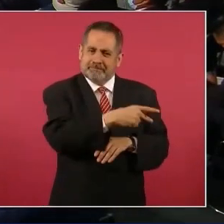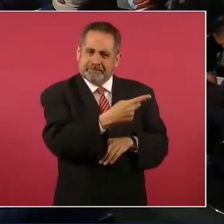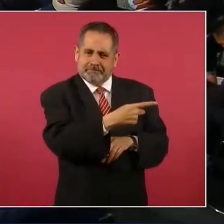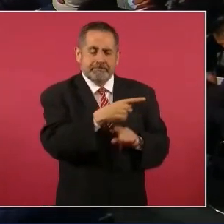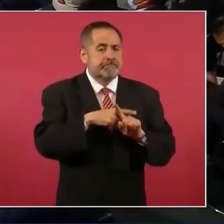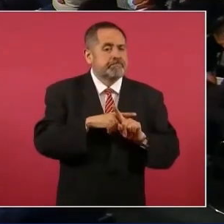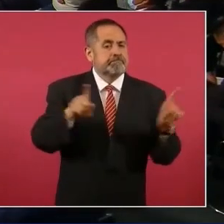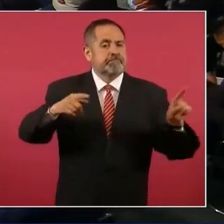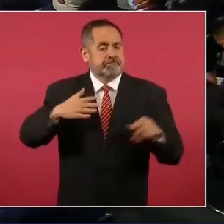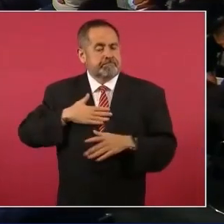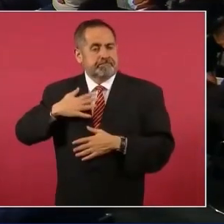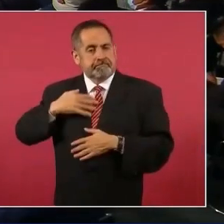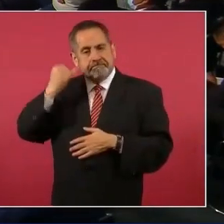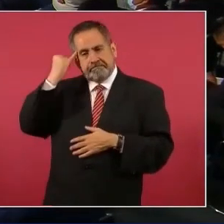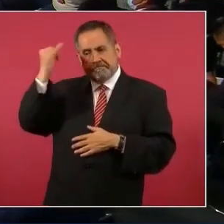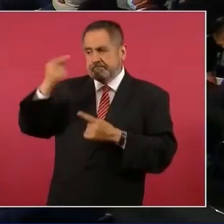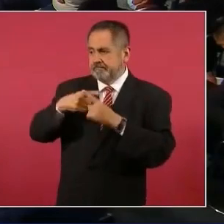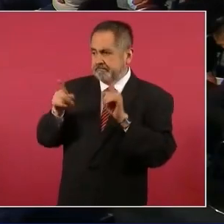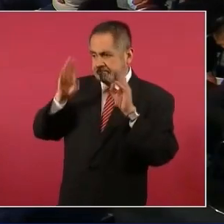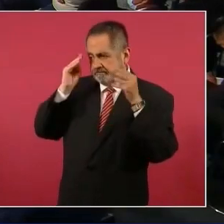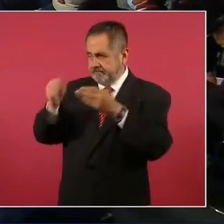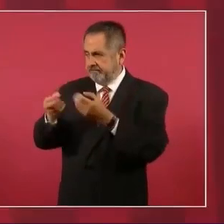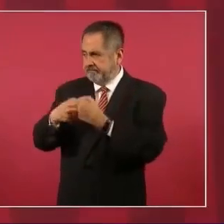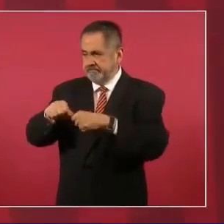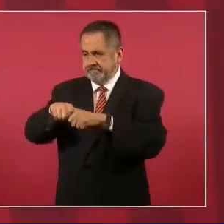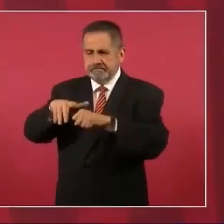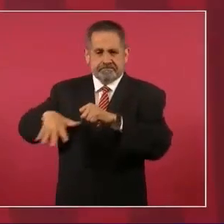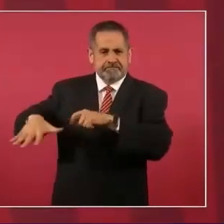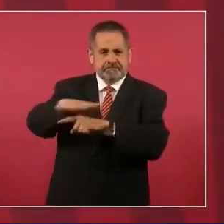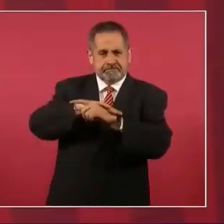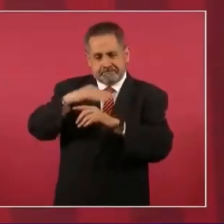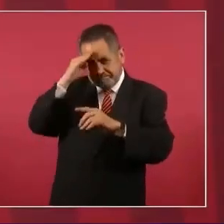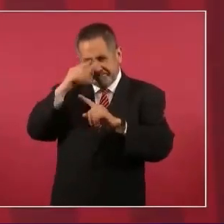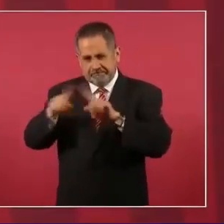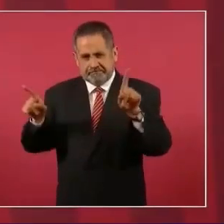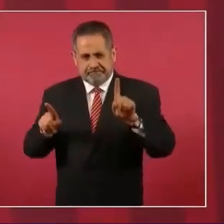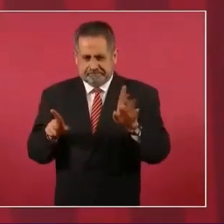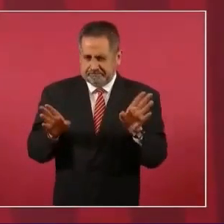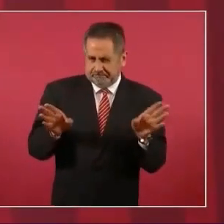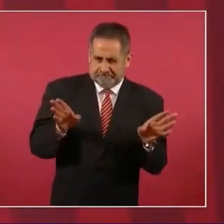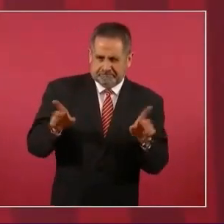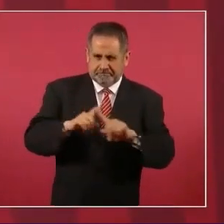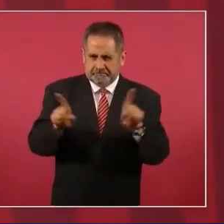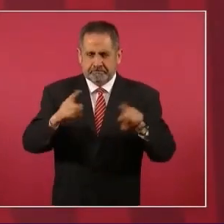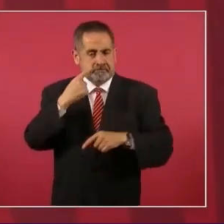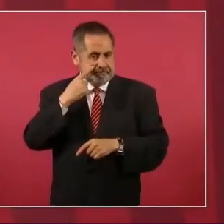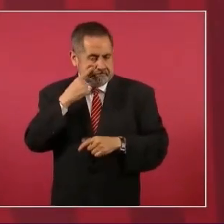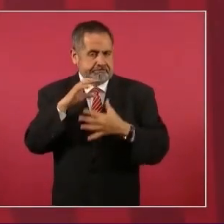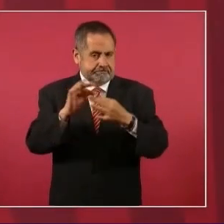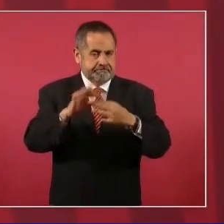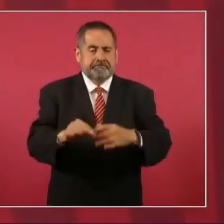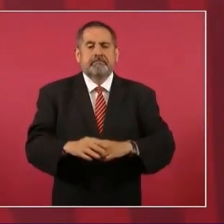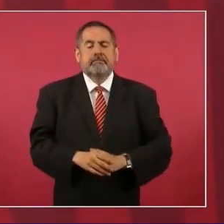con dimensión social y un pensamiento conservador.